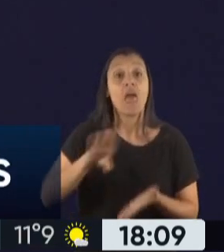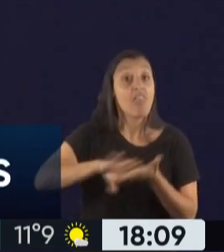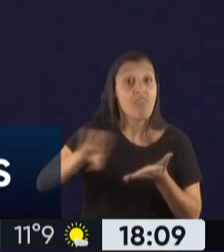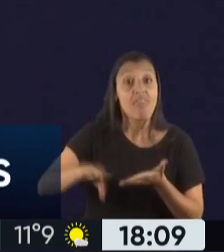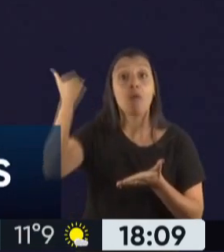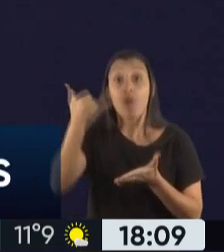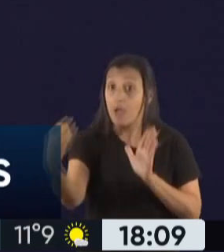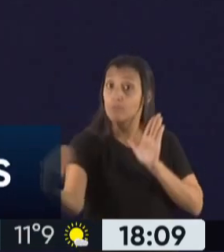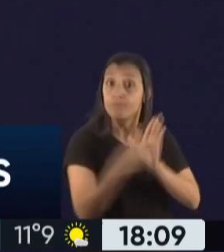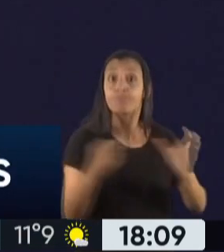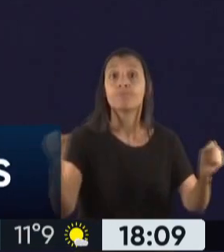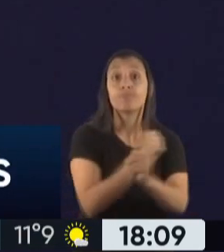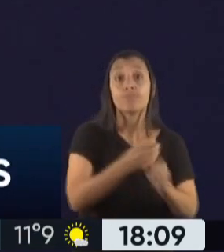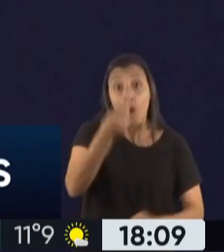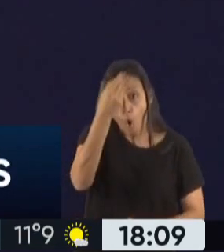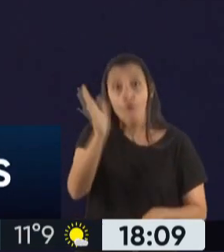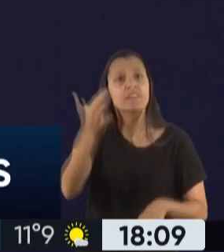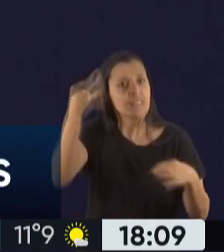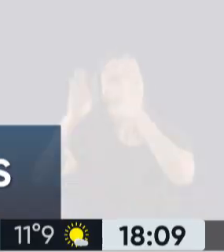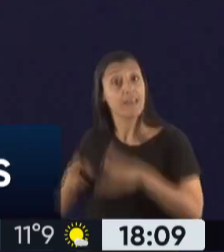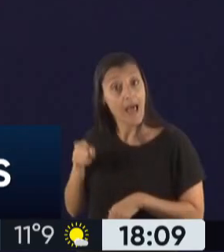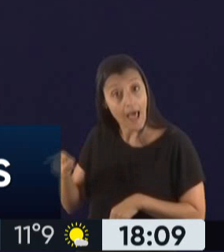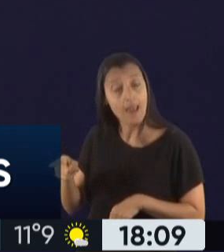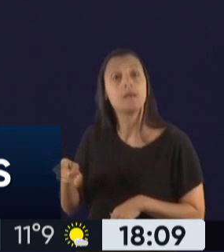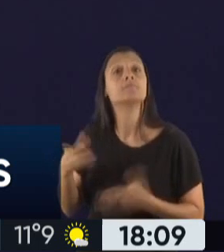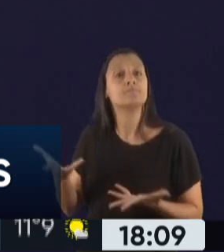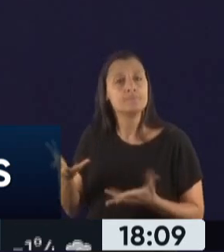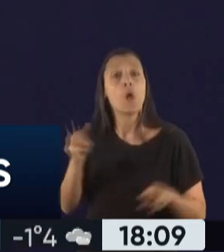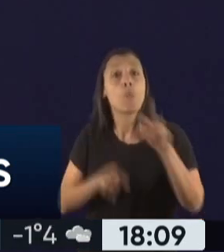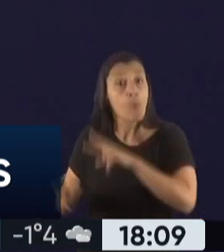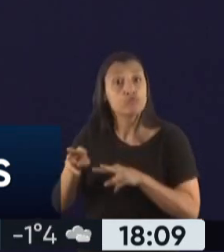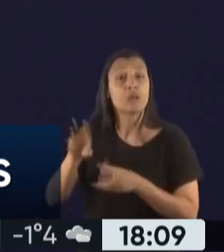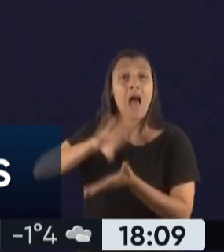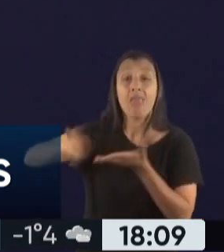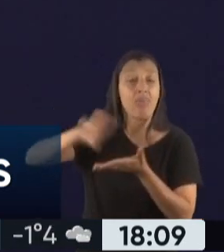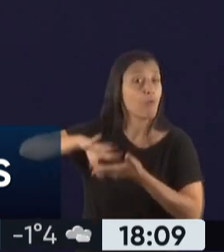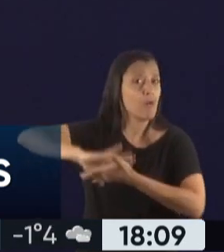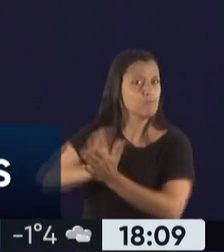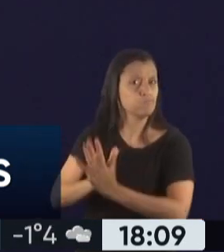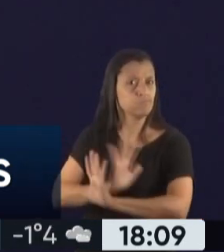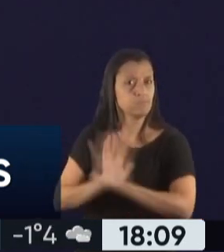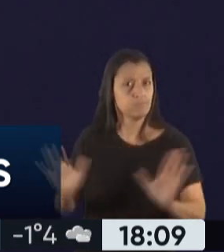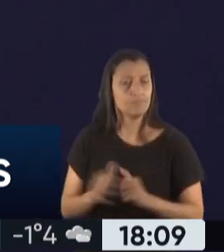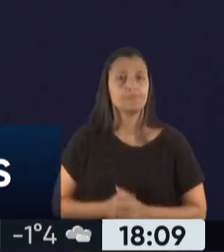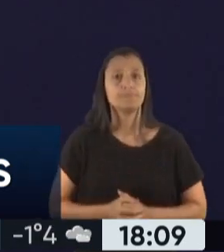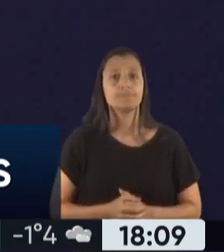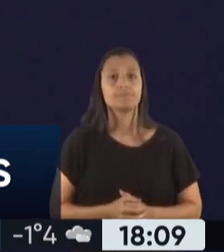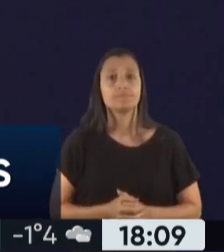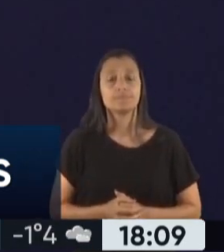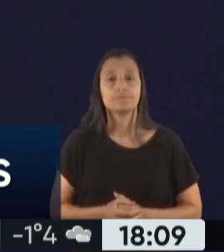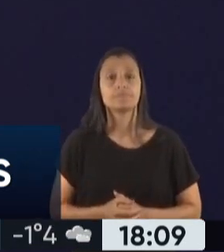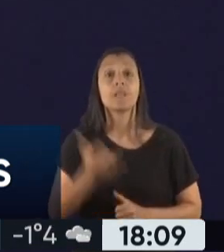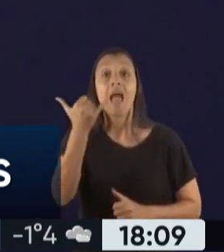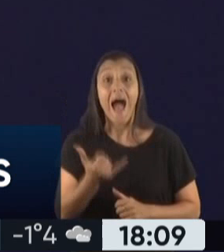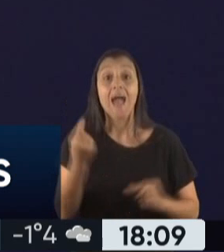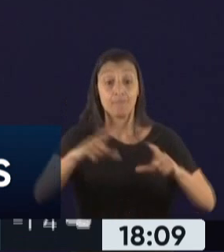registrada sea la sea la correcta al fin de saldar esa deuda se ha instrumentado un lo que se llama el Bo preal que